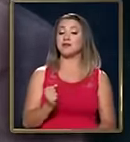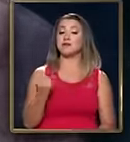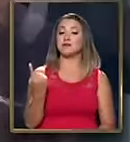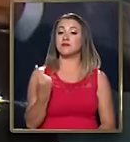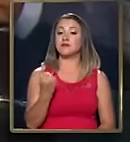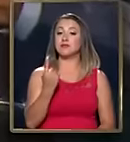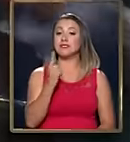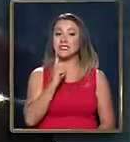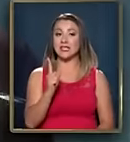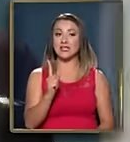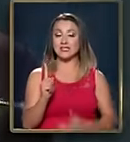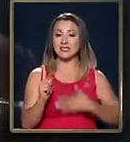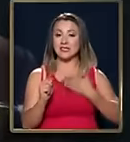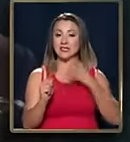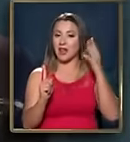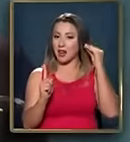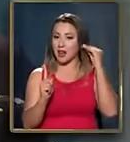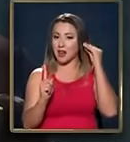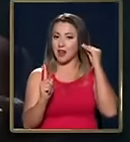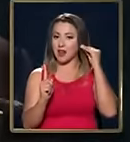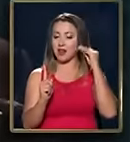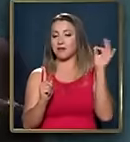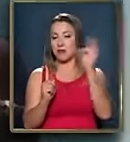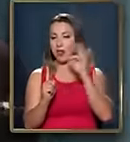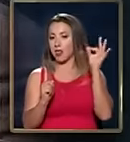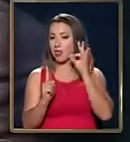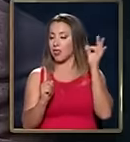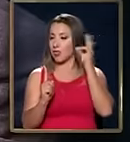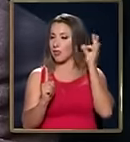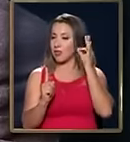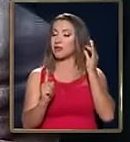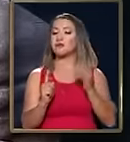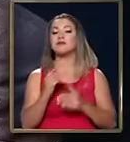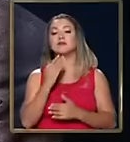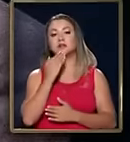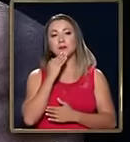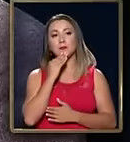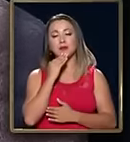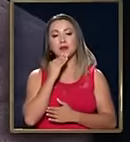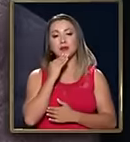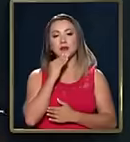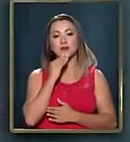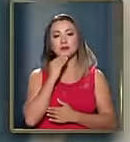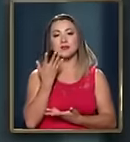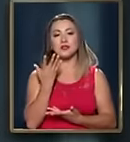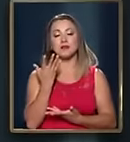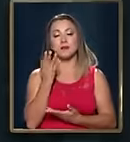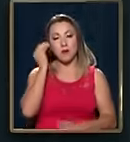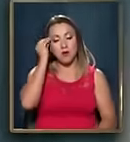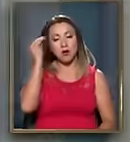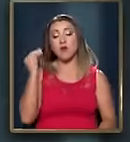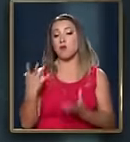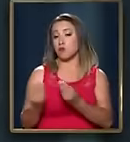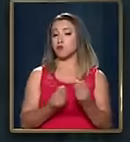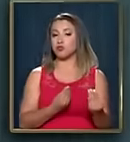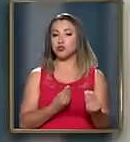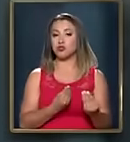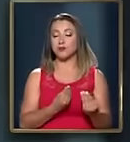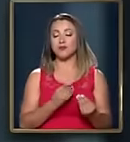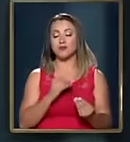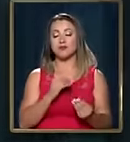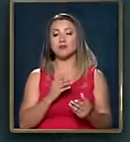te está asistiendo aquí, sí, en algún momento también te tuve aquí. Y somos muchos los que te